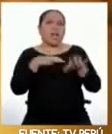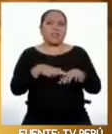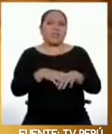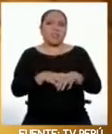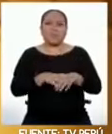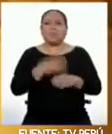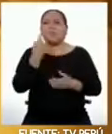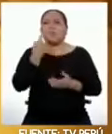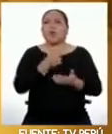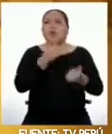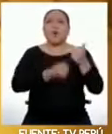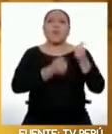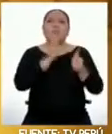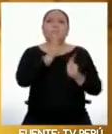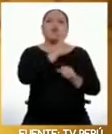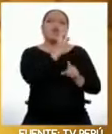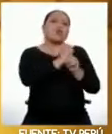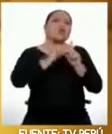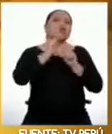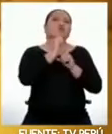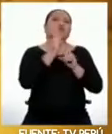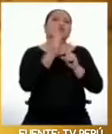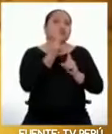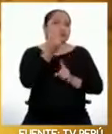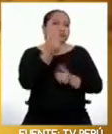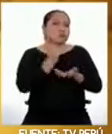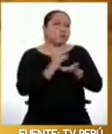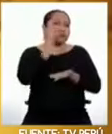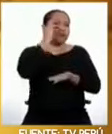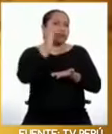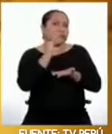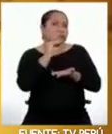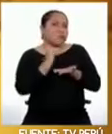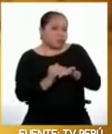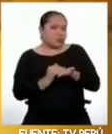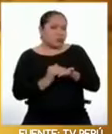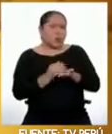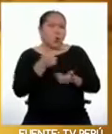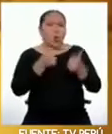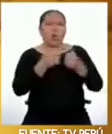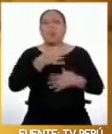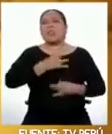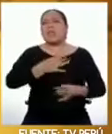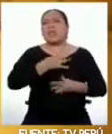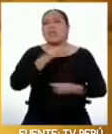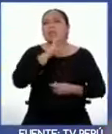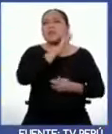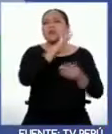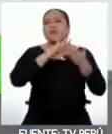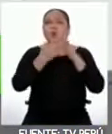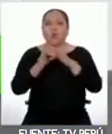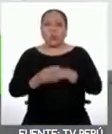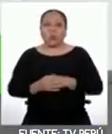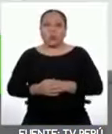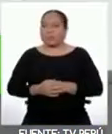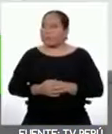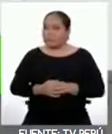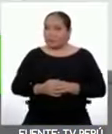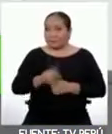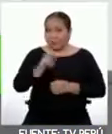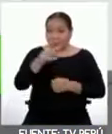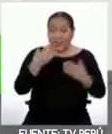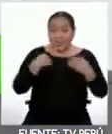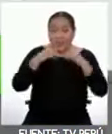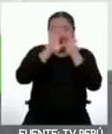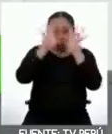consumo, a qué nivel socioeconómico pertenece, cuáles son sus intereses para su comunidad. Ten claro